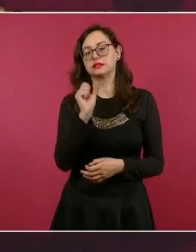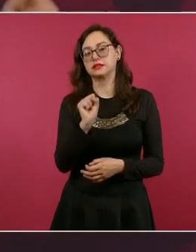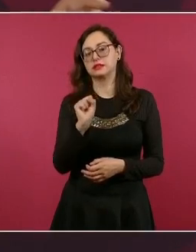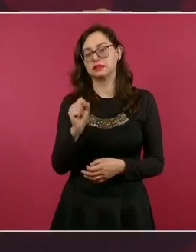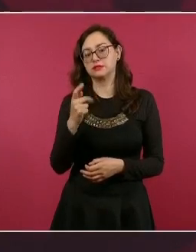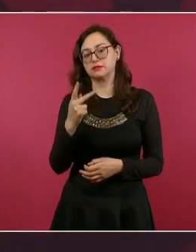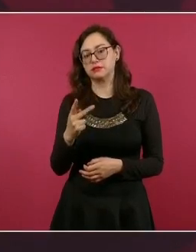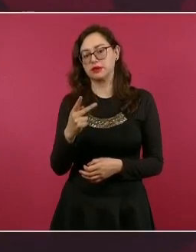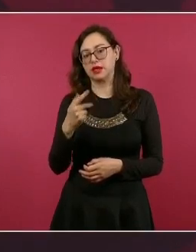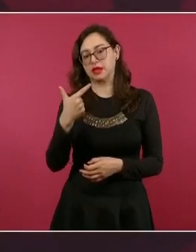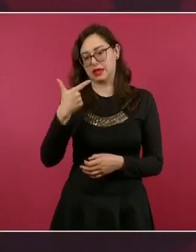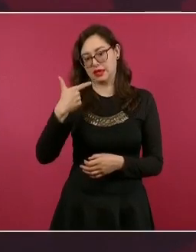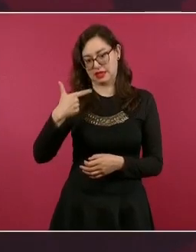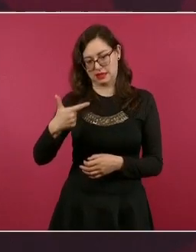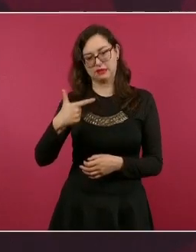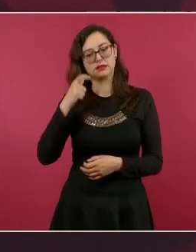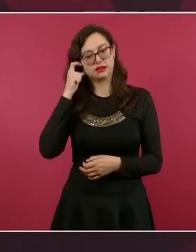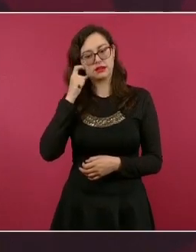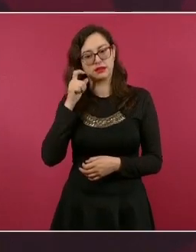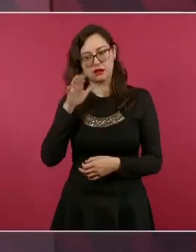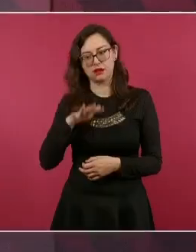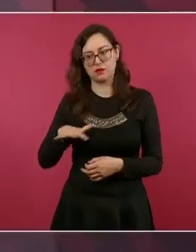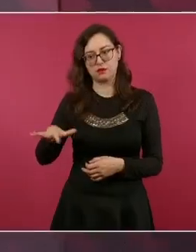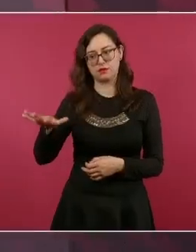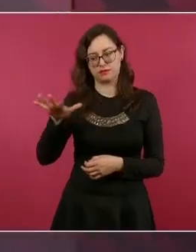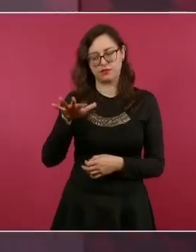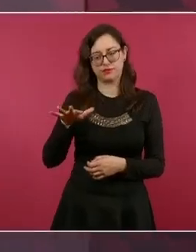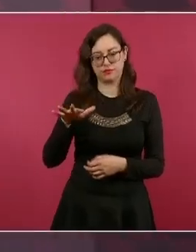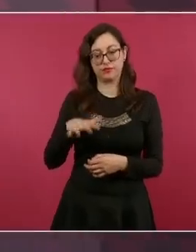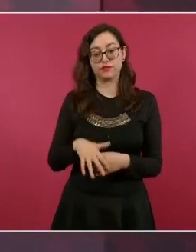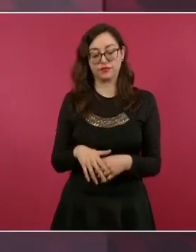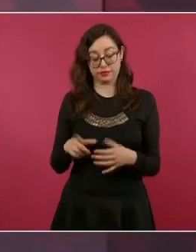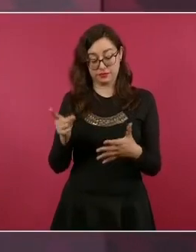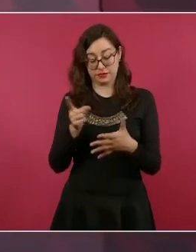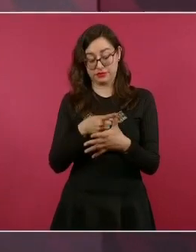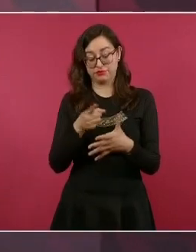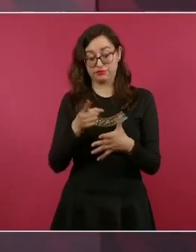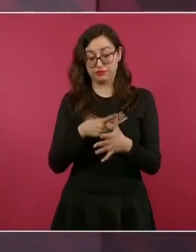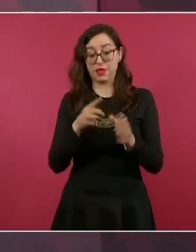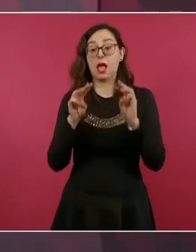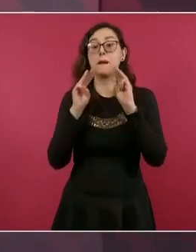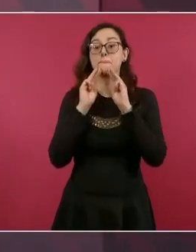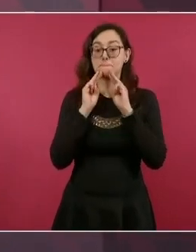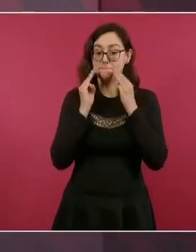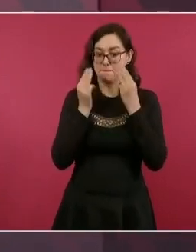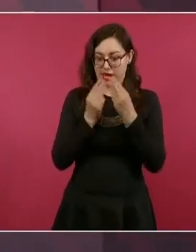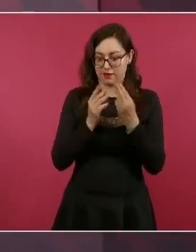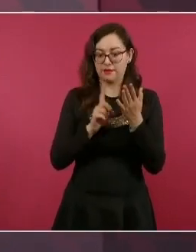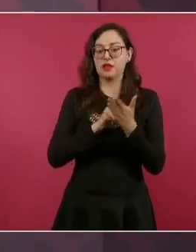Y ahí participan también grupos de la delincuencia organizada.